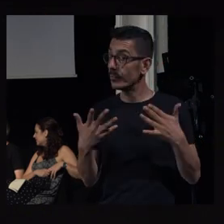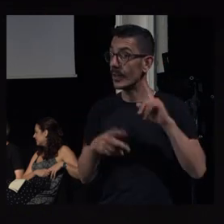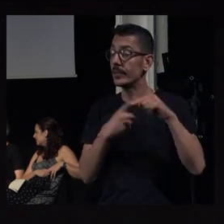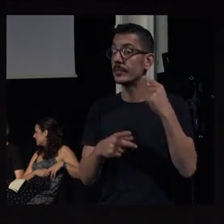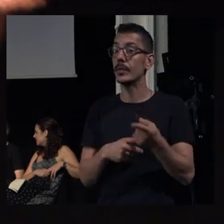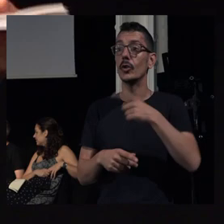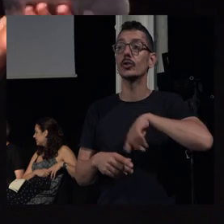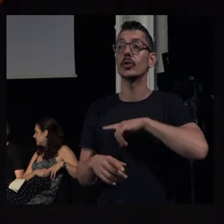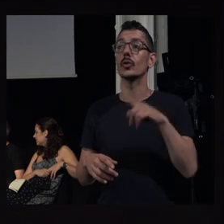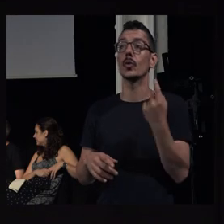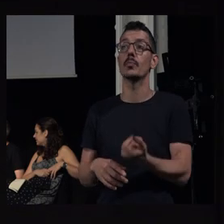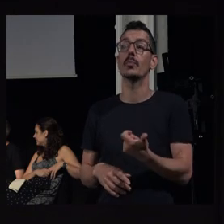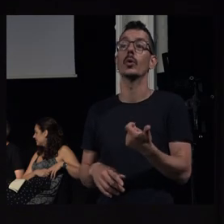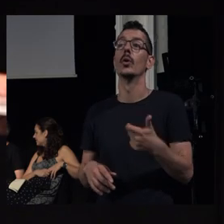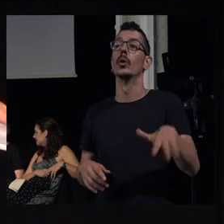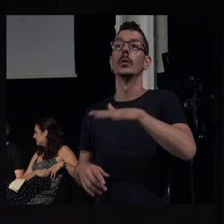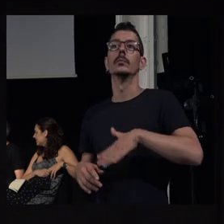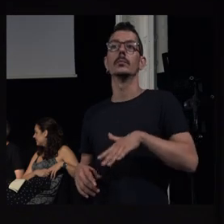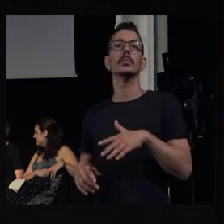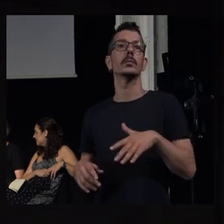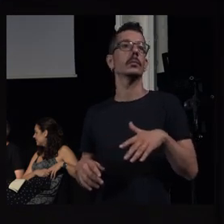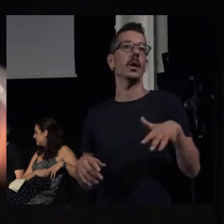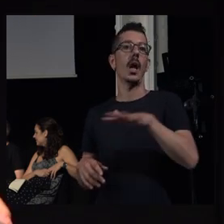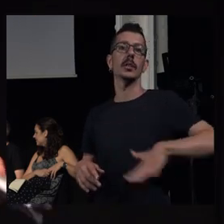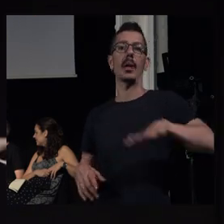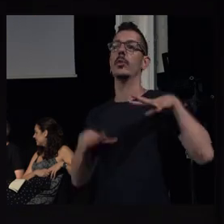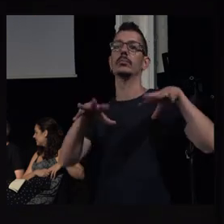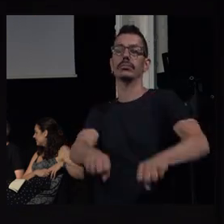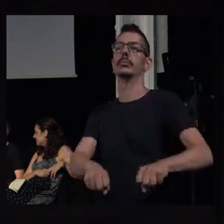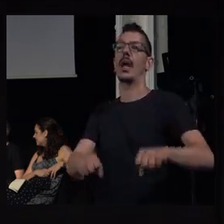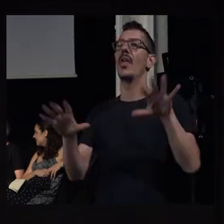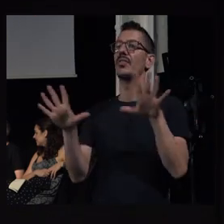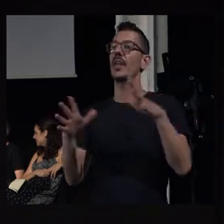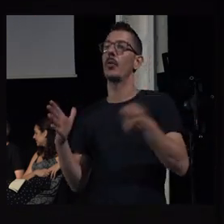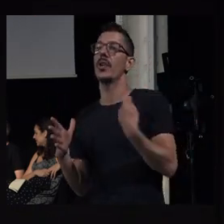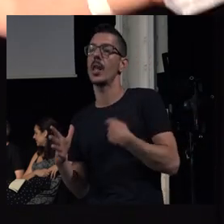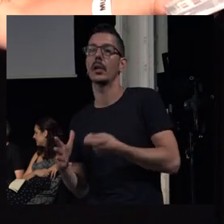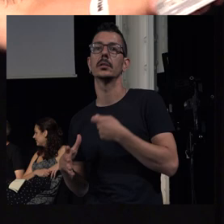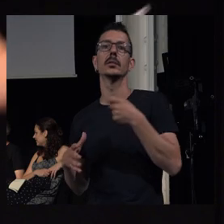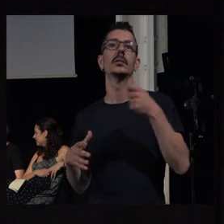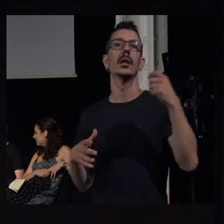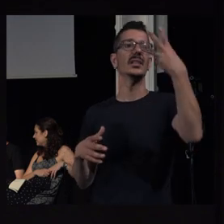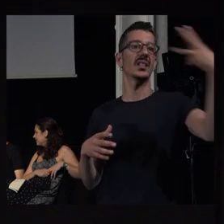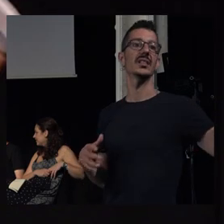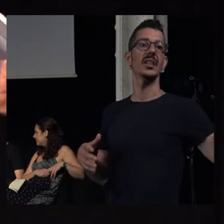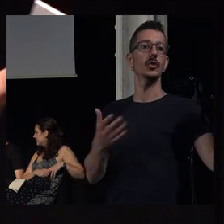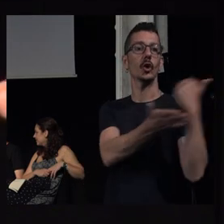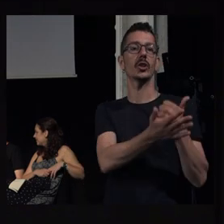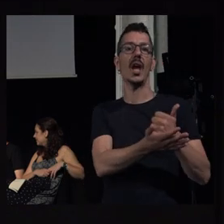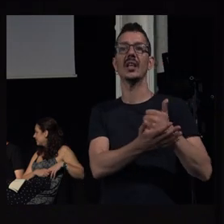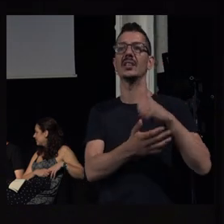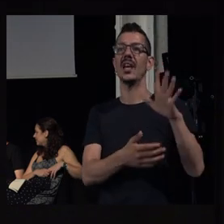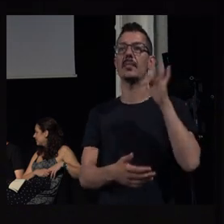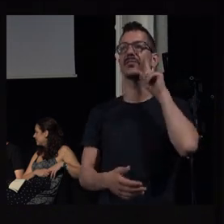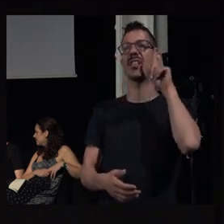era complejizar el espacio y ser conflictivos. Éramos 10 bolleras ante 300 gays, además franceses